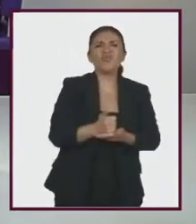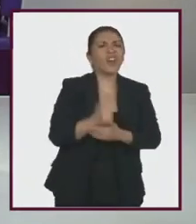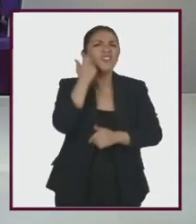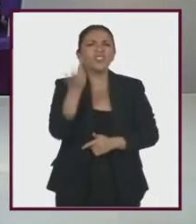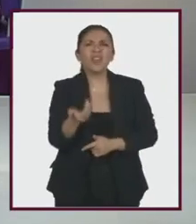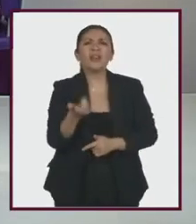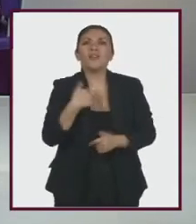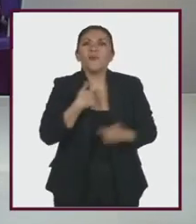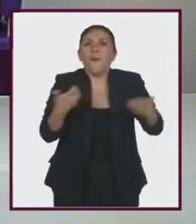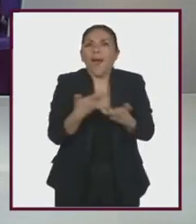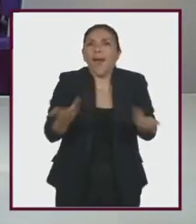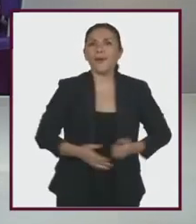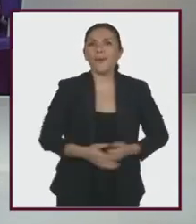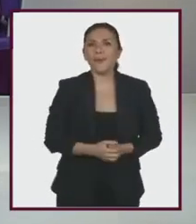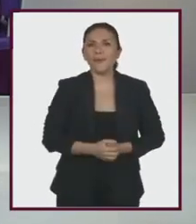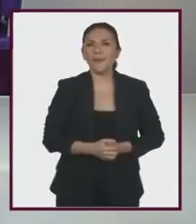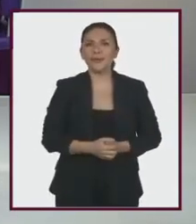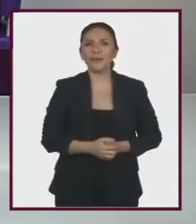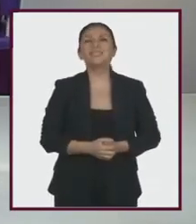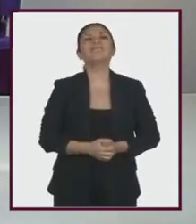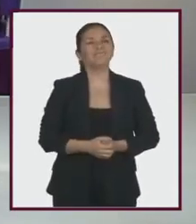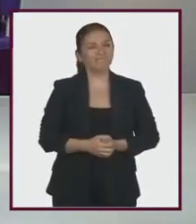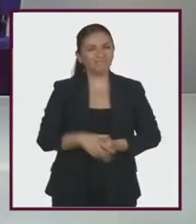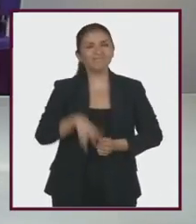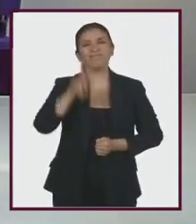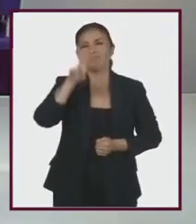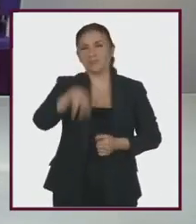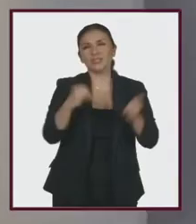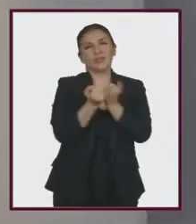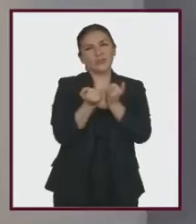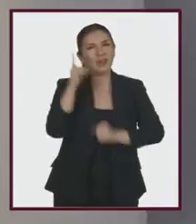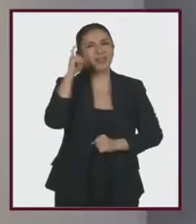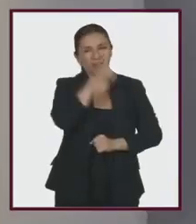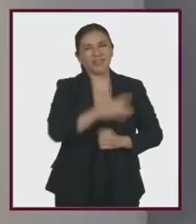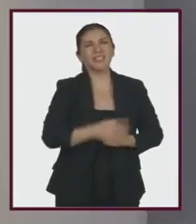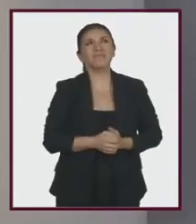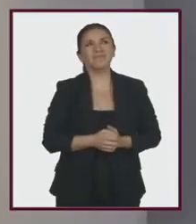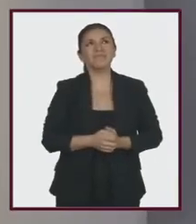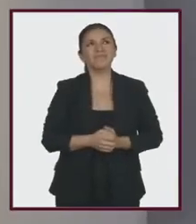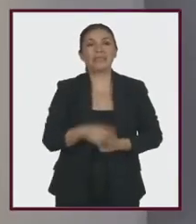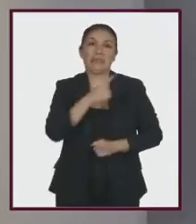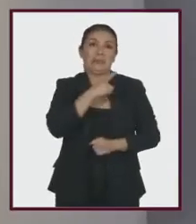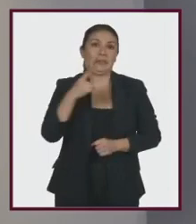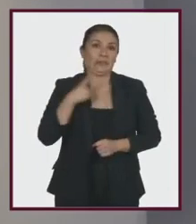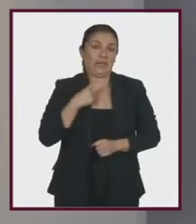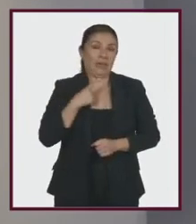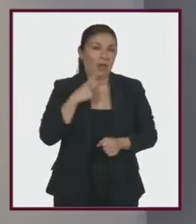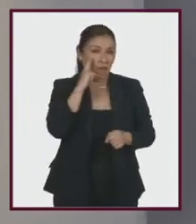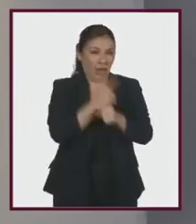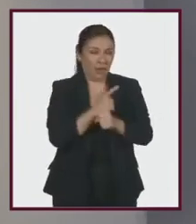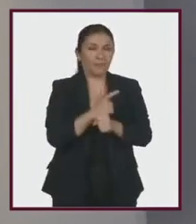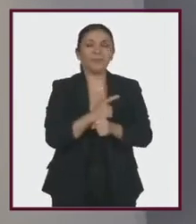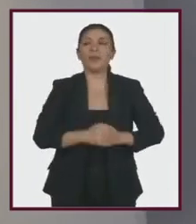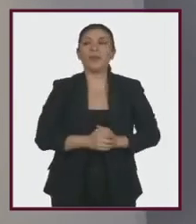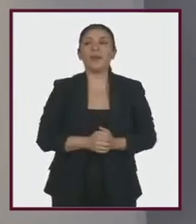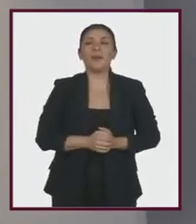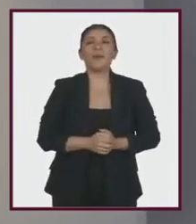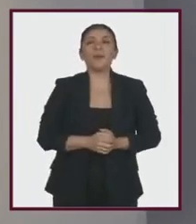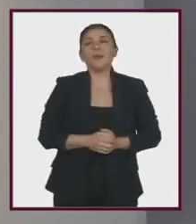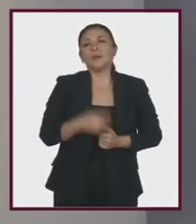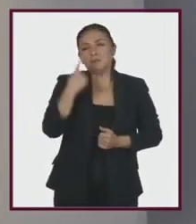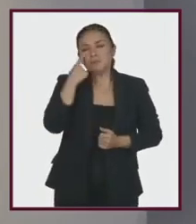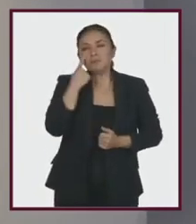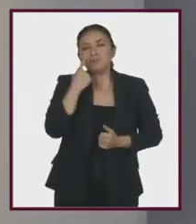doctora. También es complejo, habrá que identificar, me voy a salir un poco del tema porque